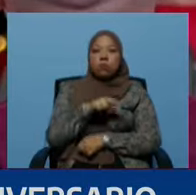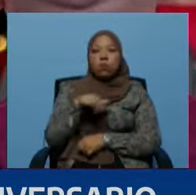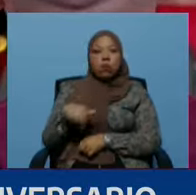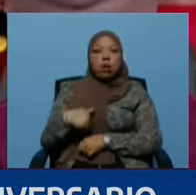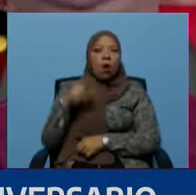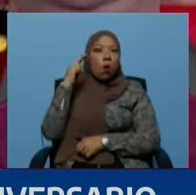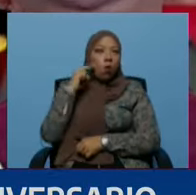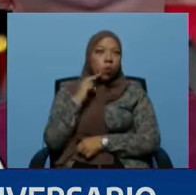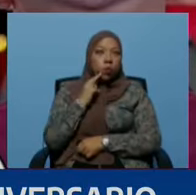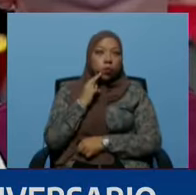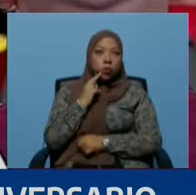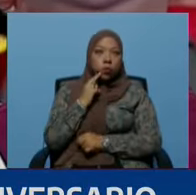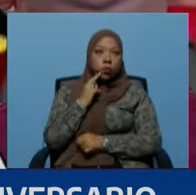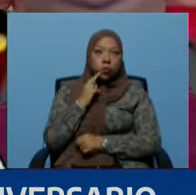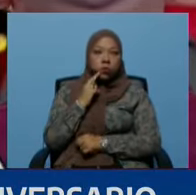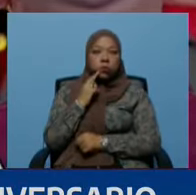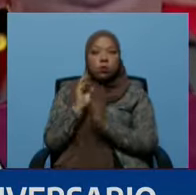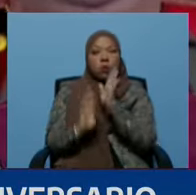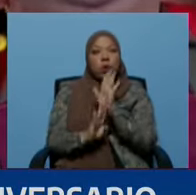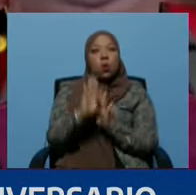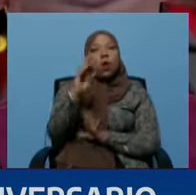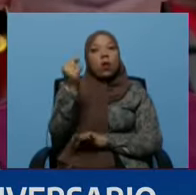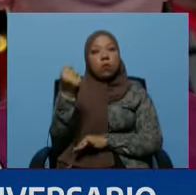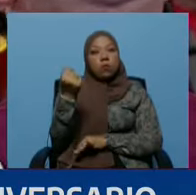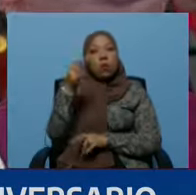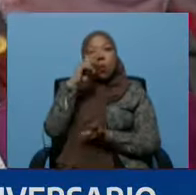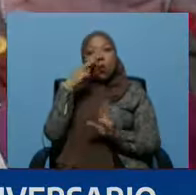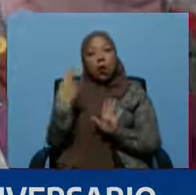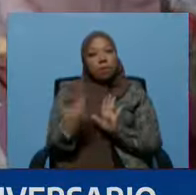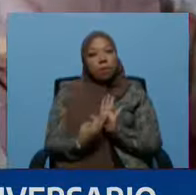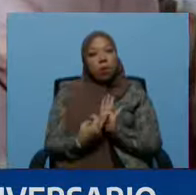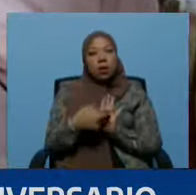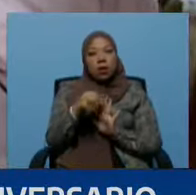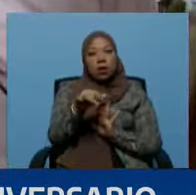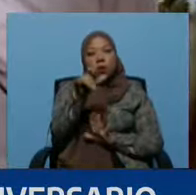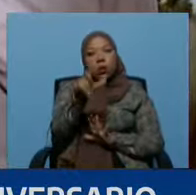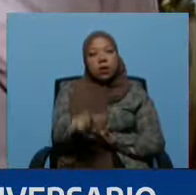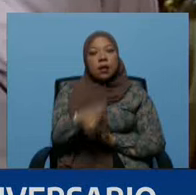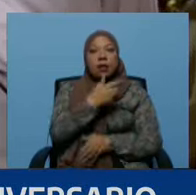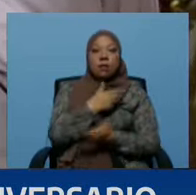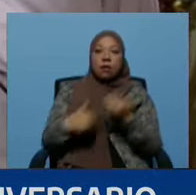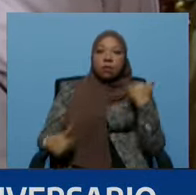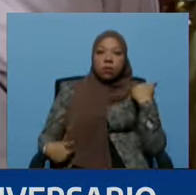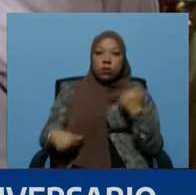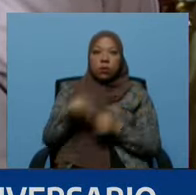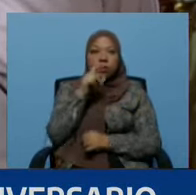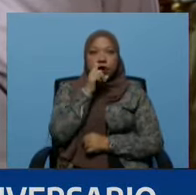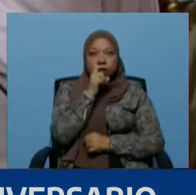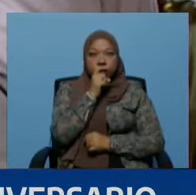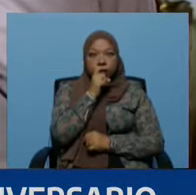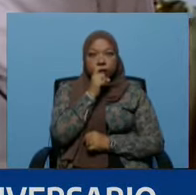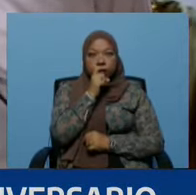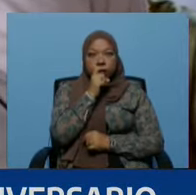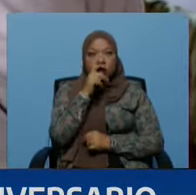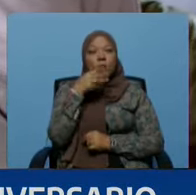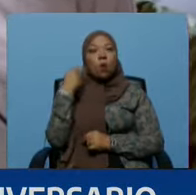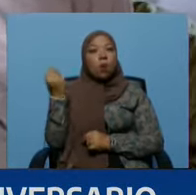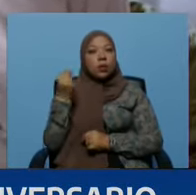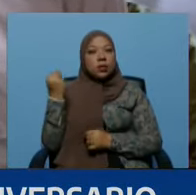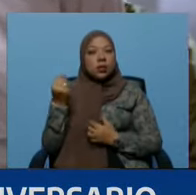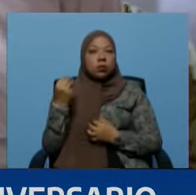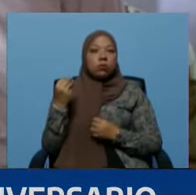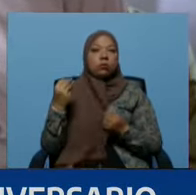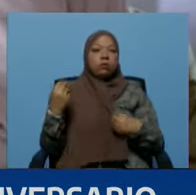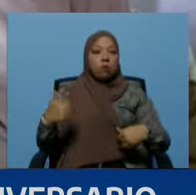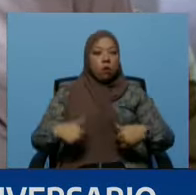Bolívar, una patria en crecimiento, y la respuesta que también le daba el presidente constitucional de la República a estos jóvenes. Todo